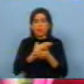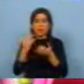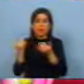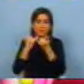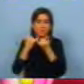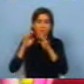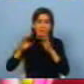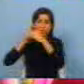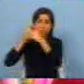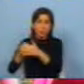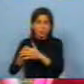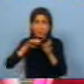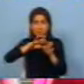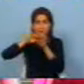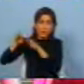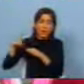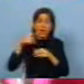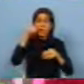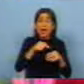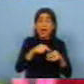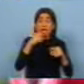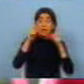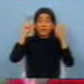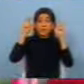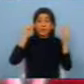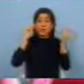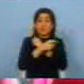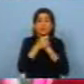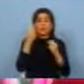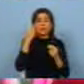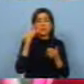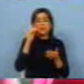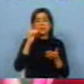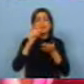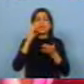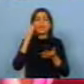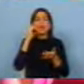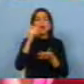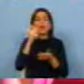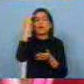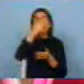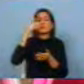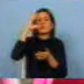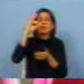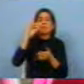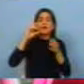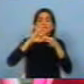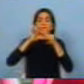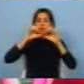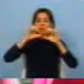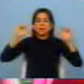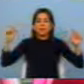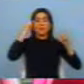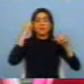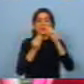ese que ya no tenía ningún tipo de gollete. No, estoy pensando igual para Graciela, ¿qué ponerle para que le vaya esta chocha con el HD? ¿Con el HD? Sí, a mí se me